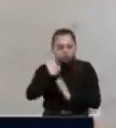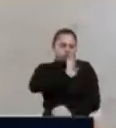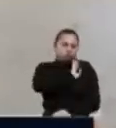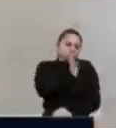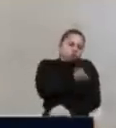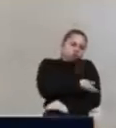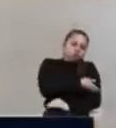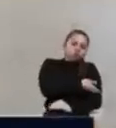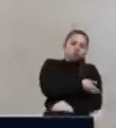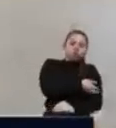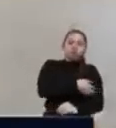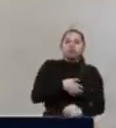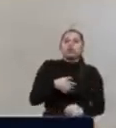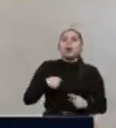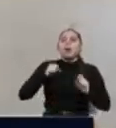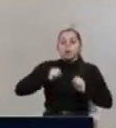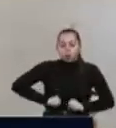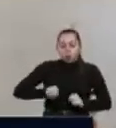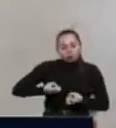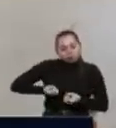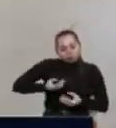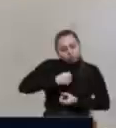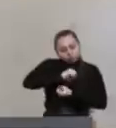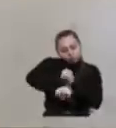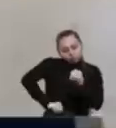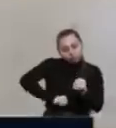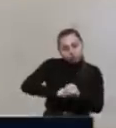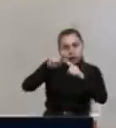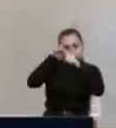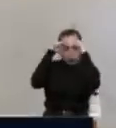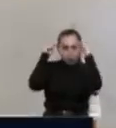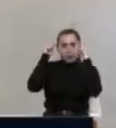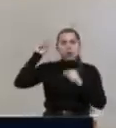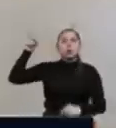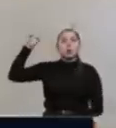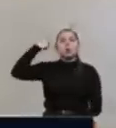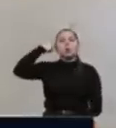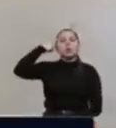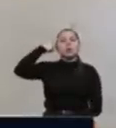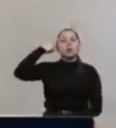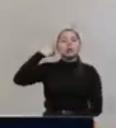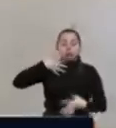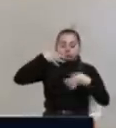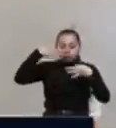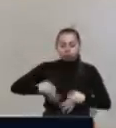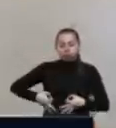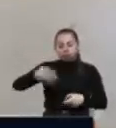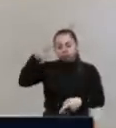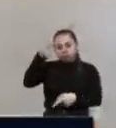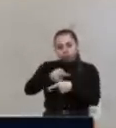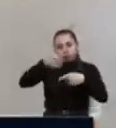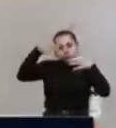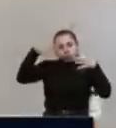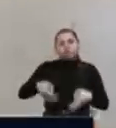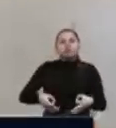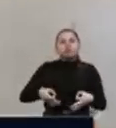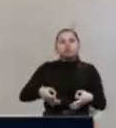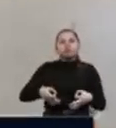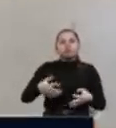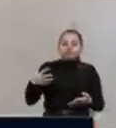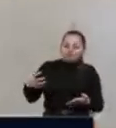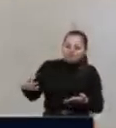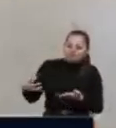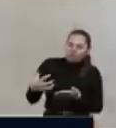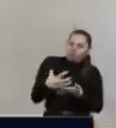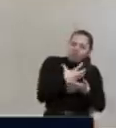capacidades por contribuir con esta meta del gobierno, que sea efectivamente un decomiso